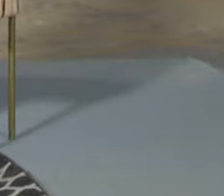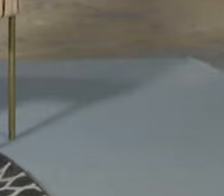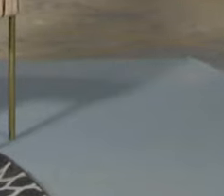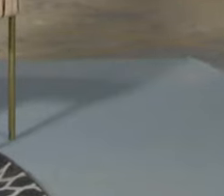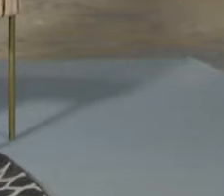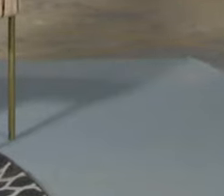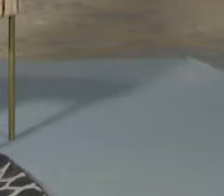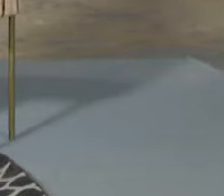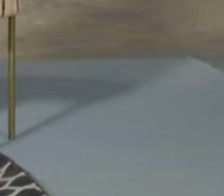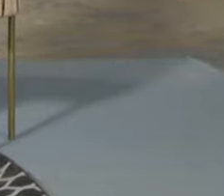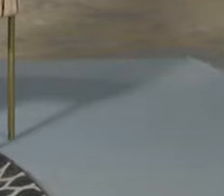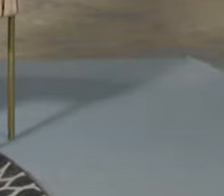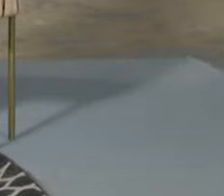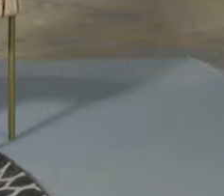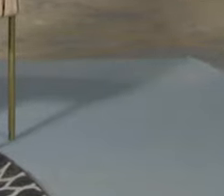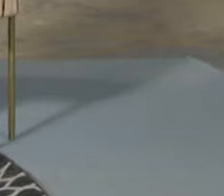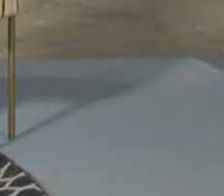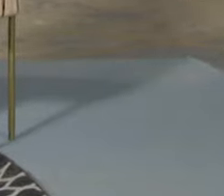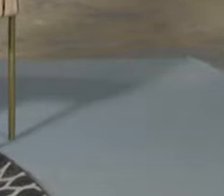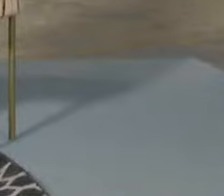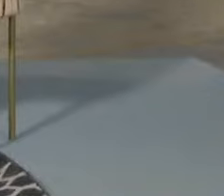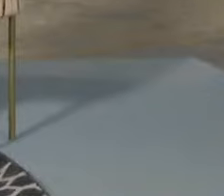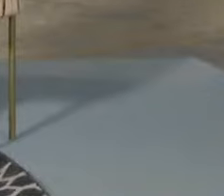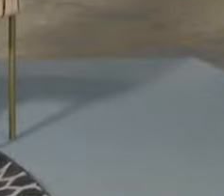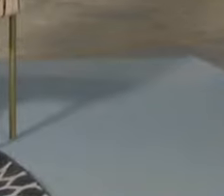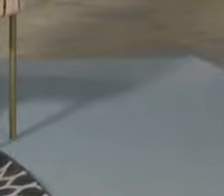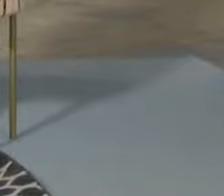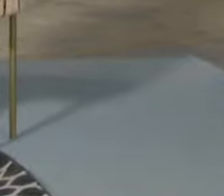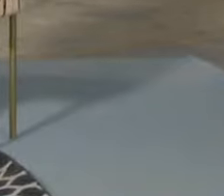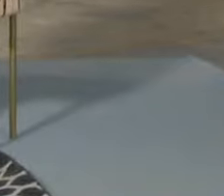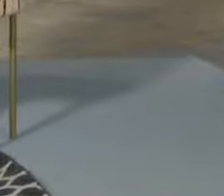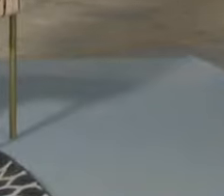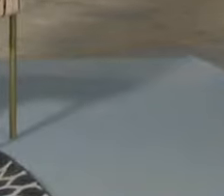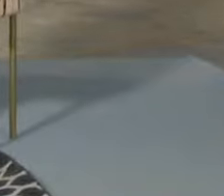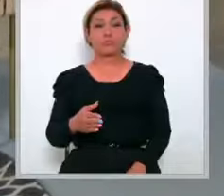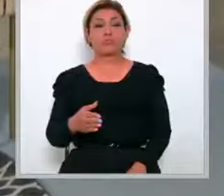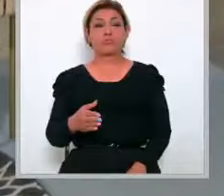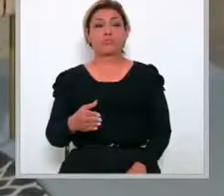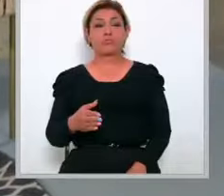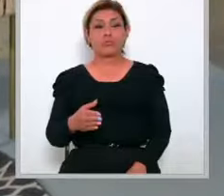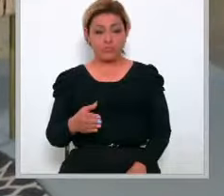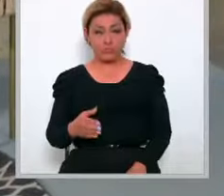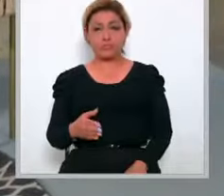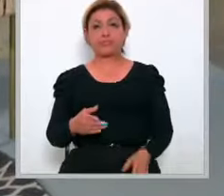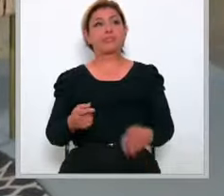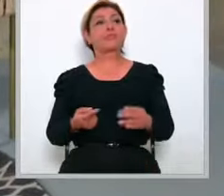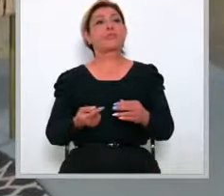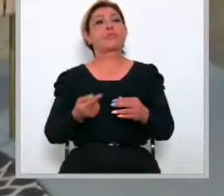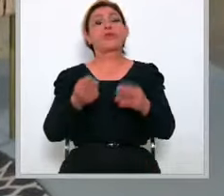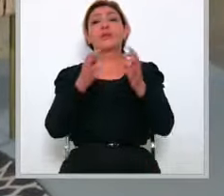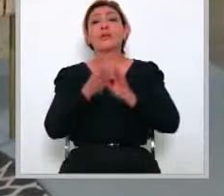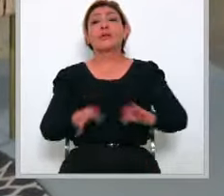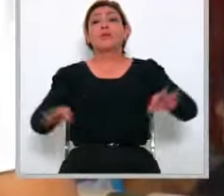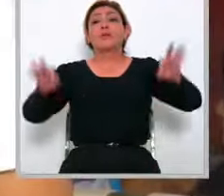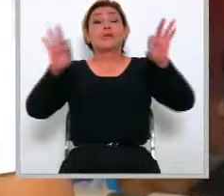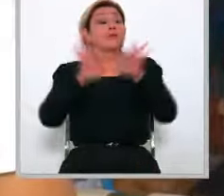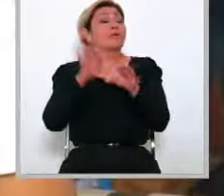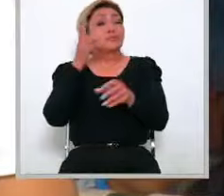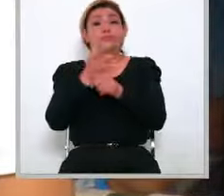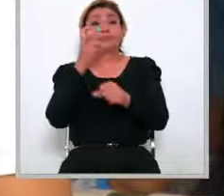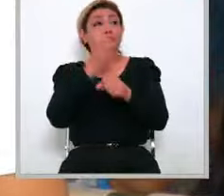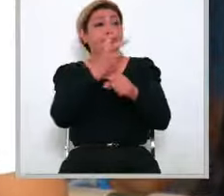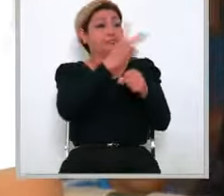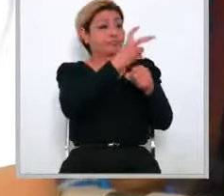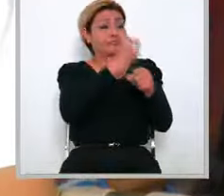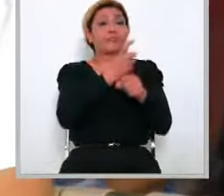donde no solamente hablemos de la lectura, sino también de los derechos? Una invitación, por favor, para el público. Por supuesto que sí, pues los invitamos, primordialmente invitamos a todos